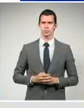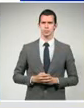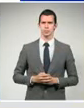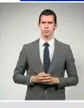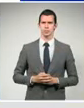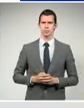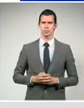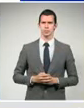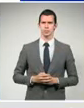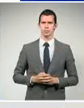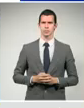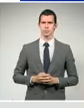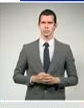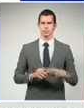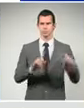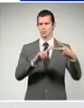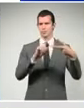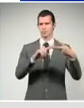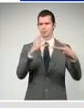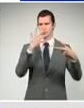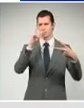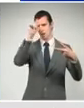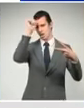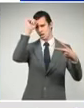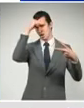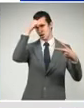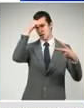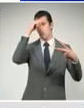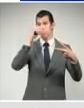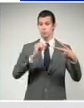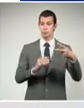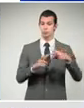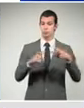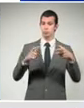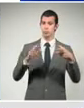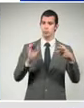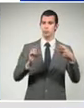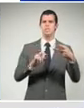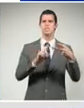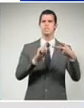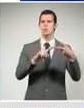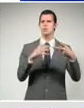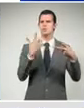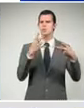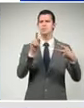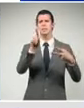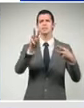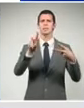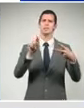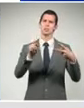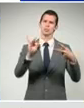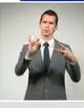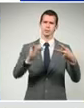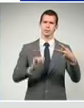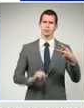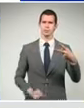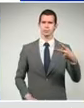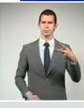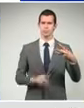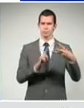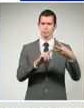mundo. India se posicionó en el segundo lugar con el 13,6%, y